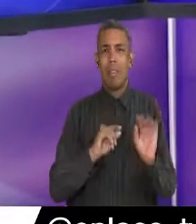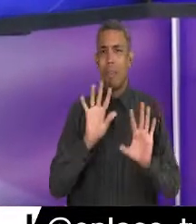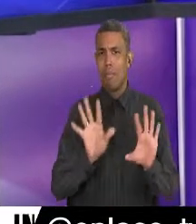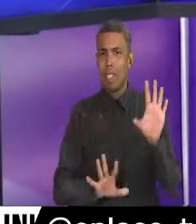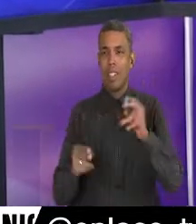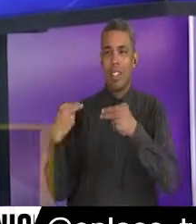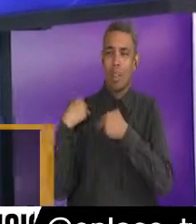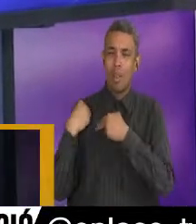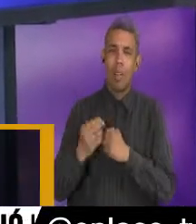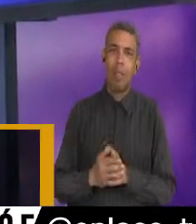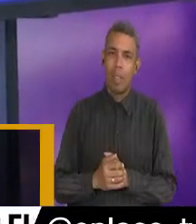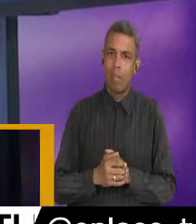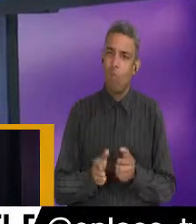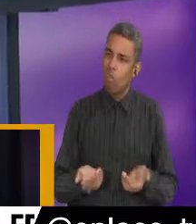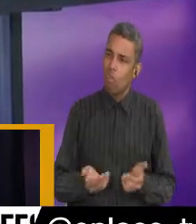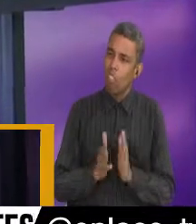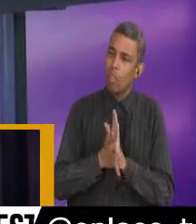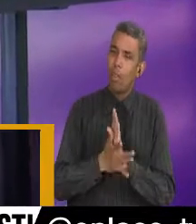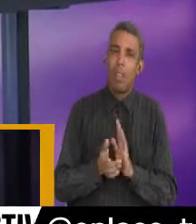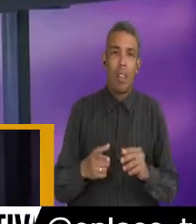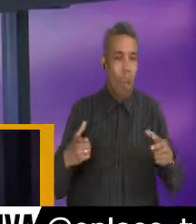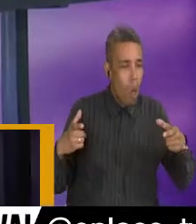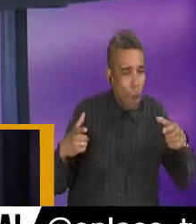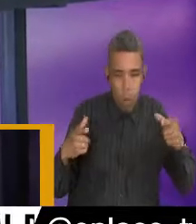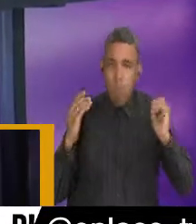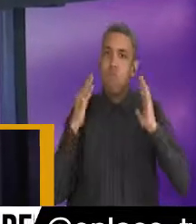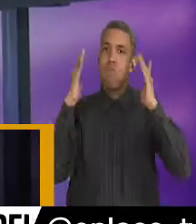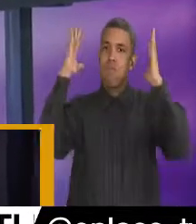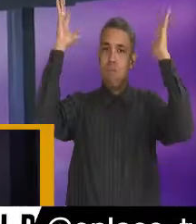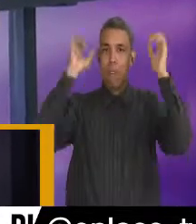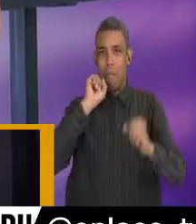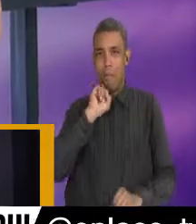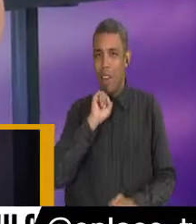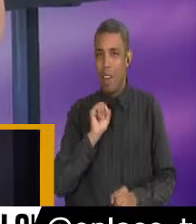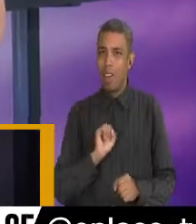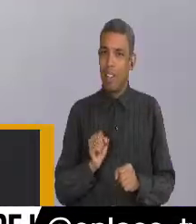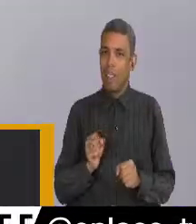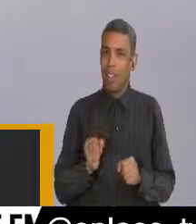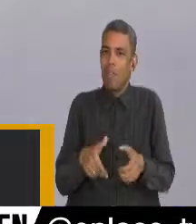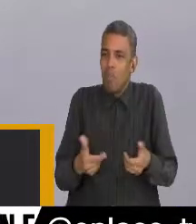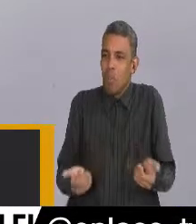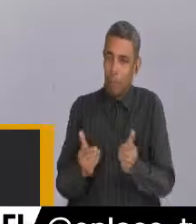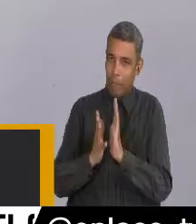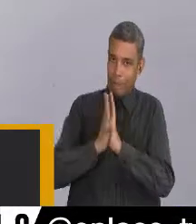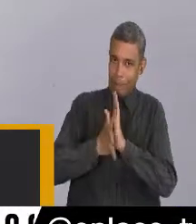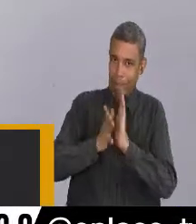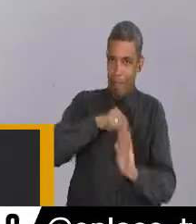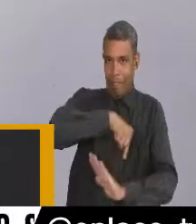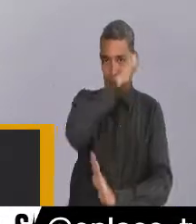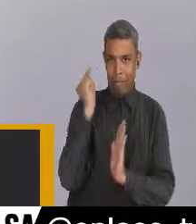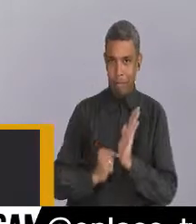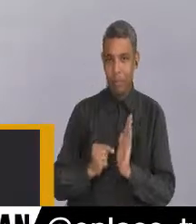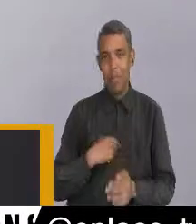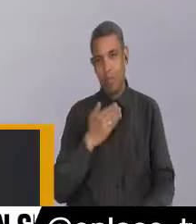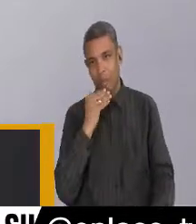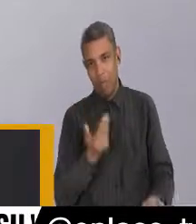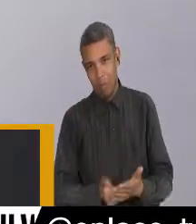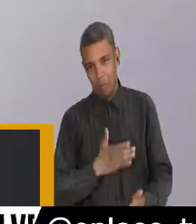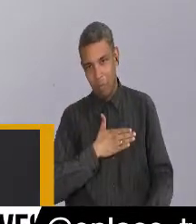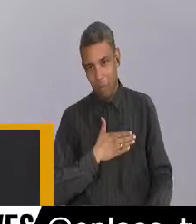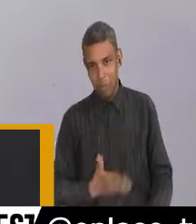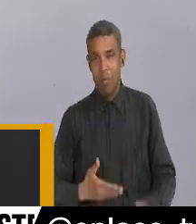aniversario número 95 de Barranca Bermeja, porque ya está todo listo. Secretaria, bienvenida a Enlace Noticias. Muchísimas gracias, Paola, y muchísimas gracias a todos los barranqueños que